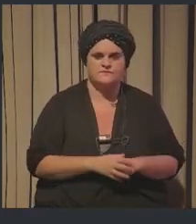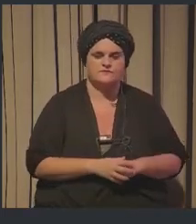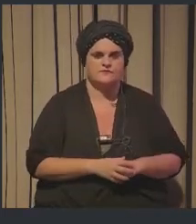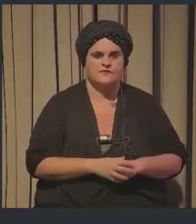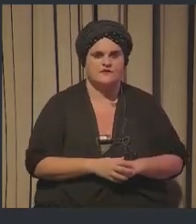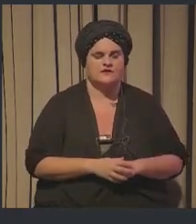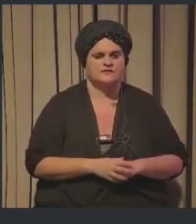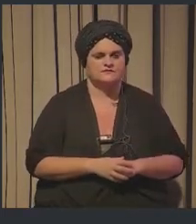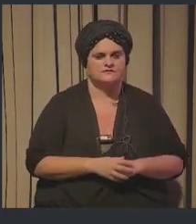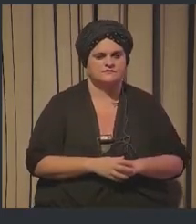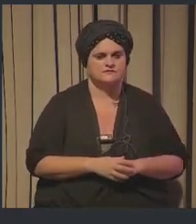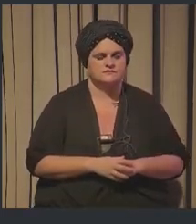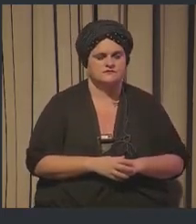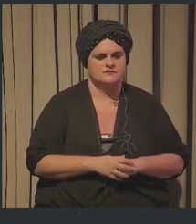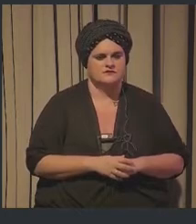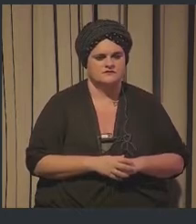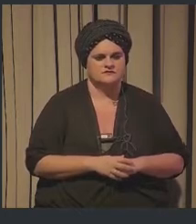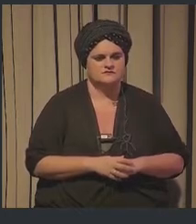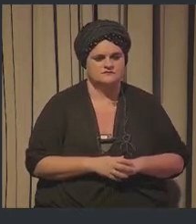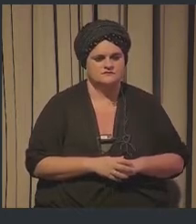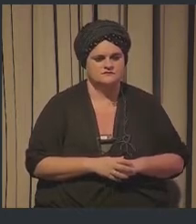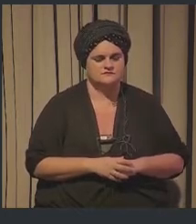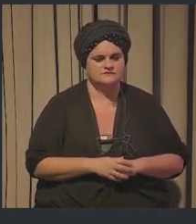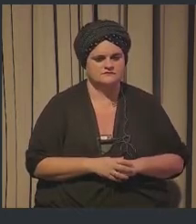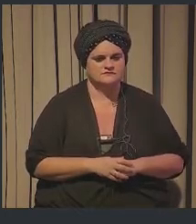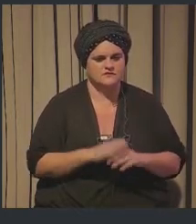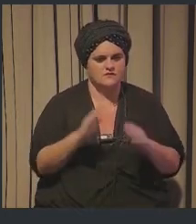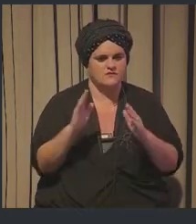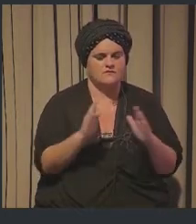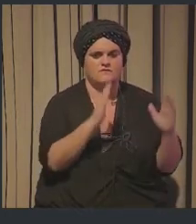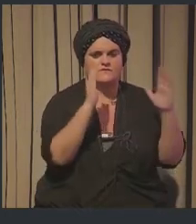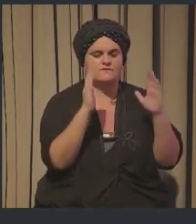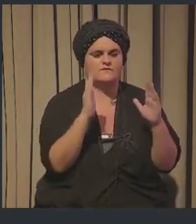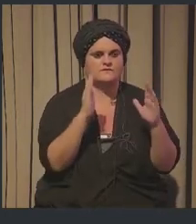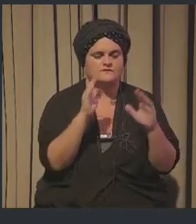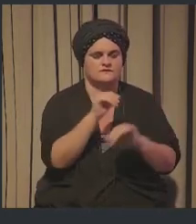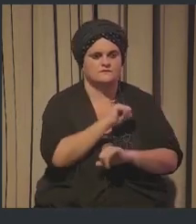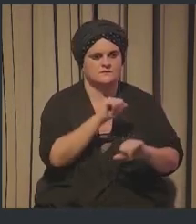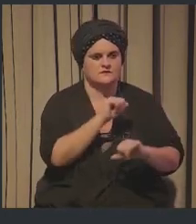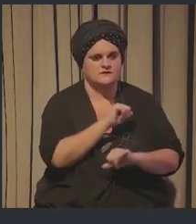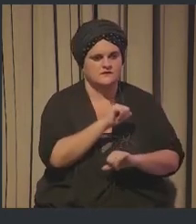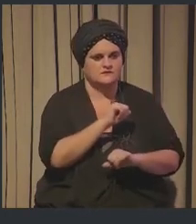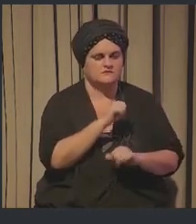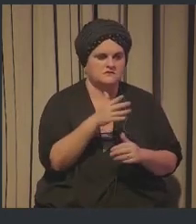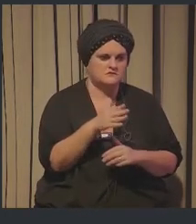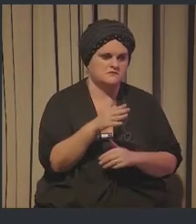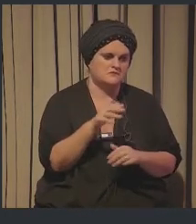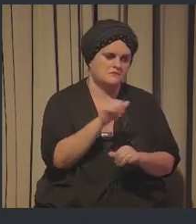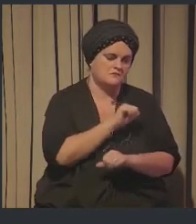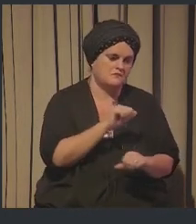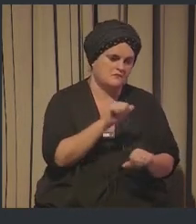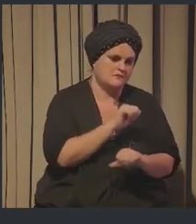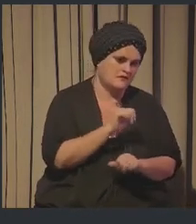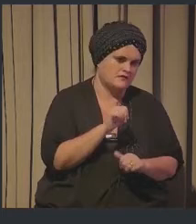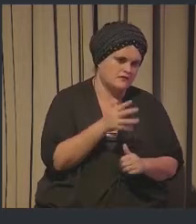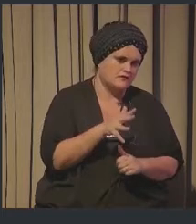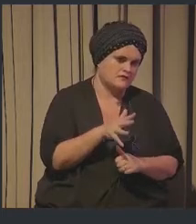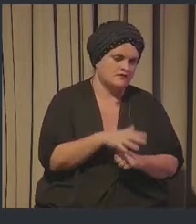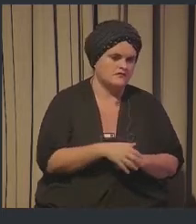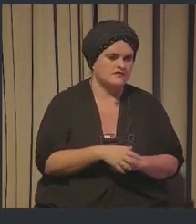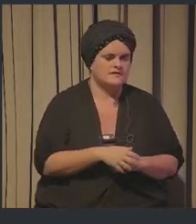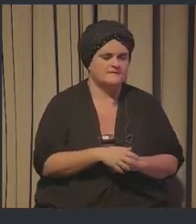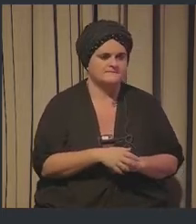a lo que podría suceder. Bueno, hay una frase de que tienes que esperar lo esperable también, y esto es algo que conocemos bastante